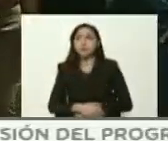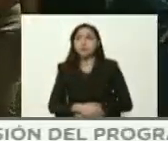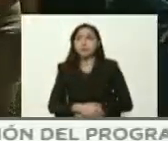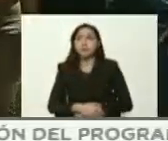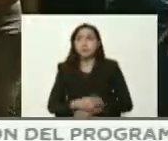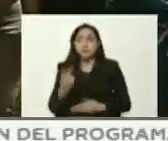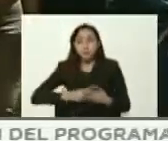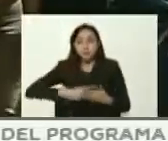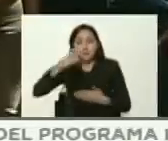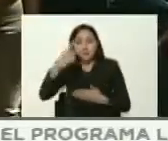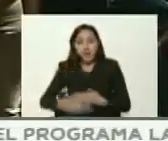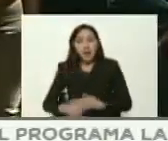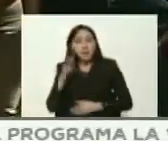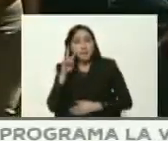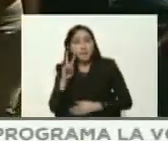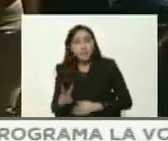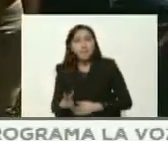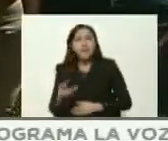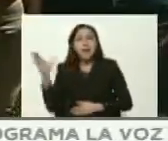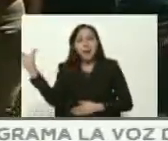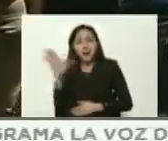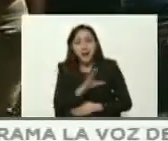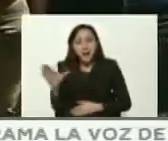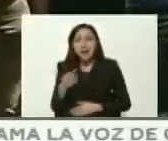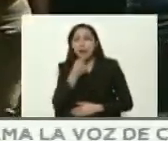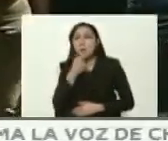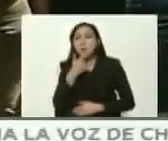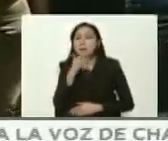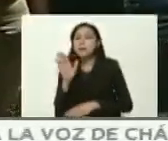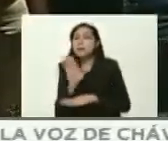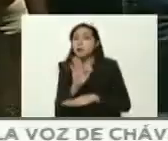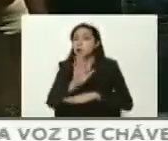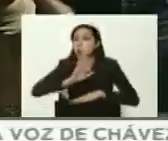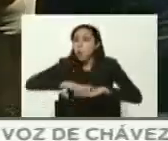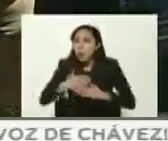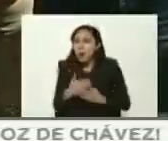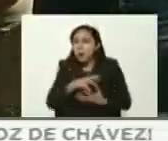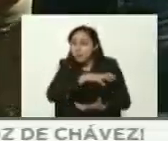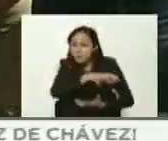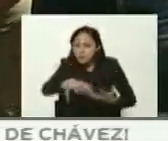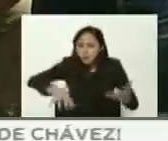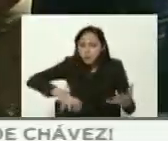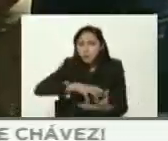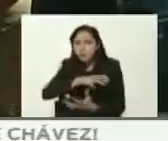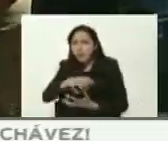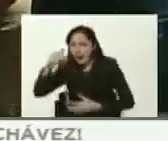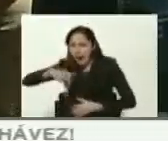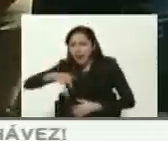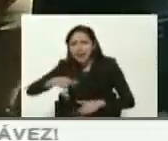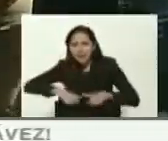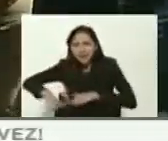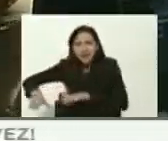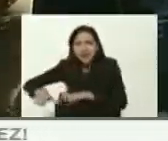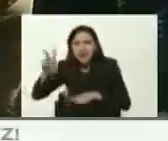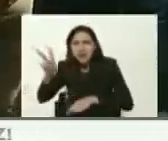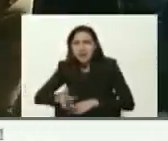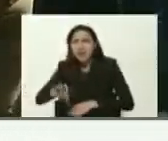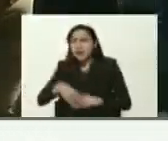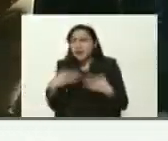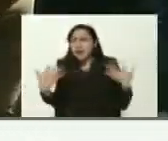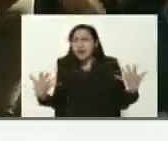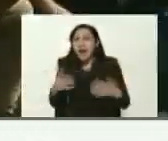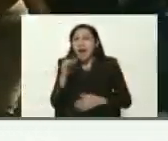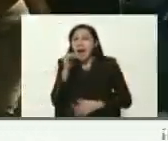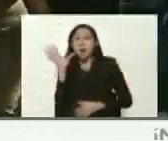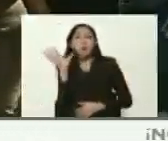plan, fíjese usted, Caracas Patriota Bella y Segura, porque uno de los problemas que había en este sector es el problema tremendo del